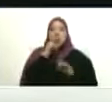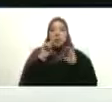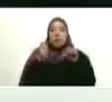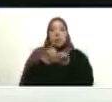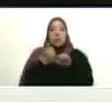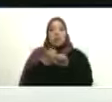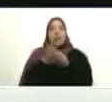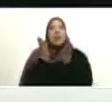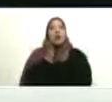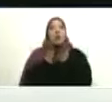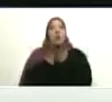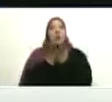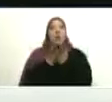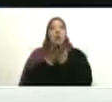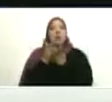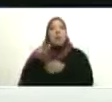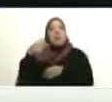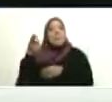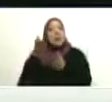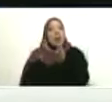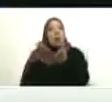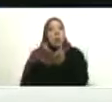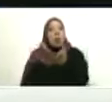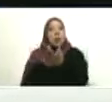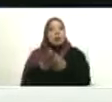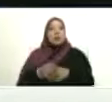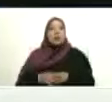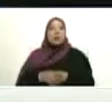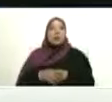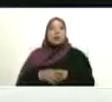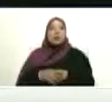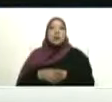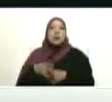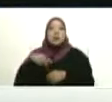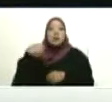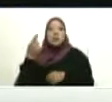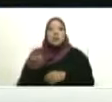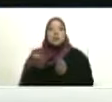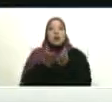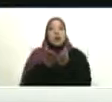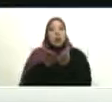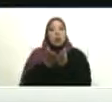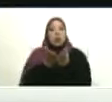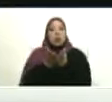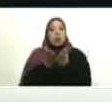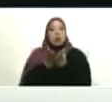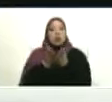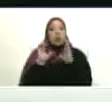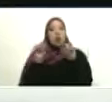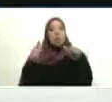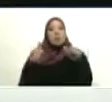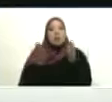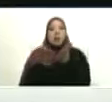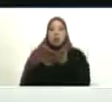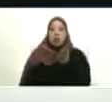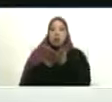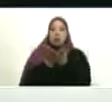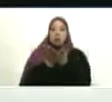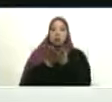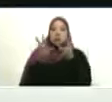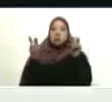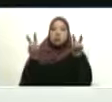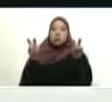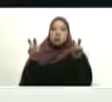en las escuelas mañana, Wesley. A partir de mañana van a empezar a entregar el